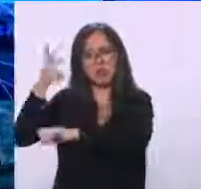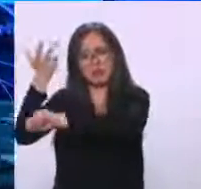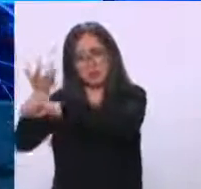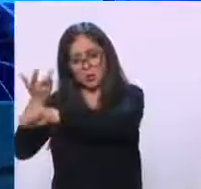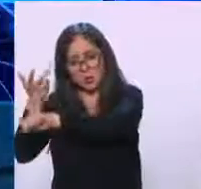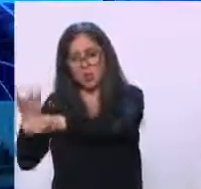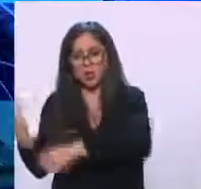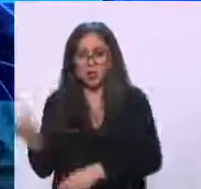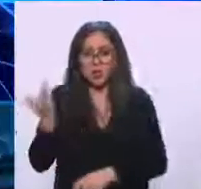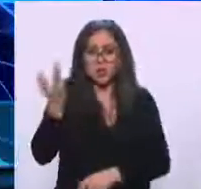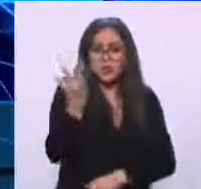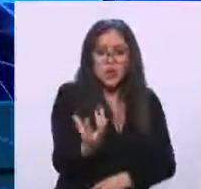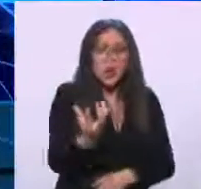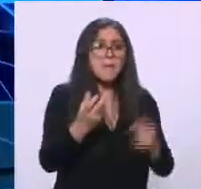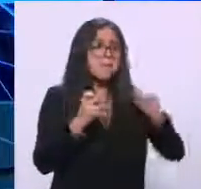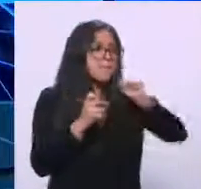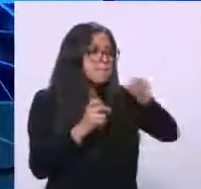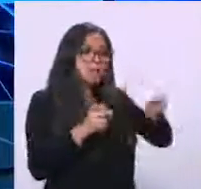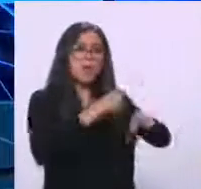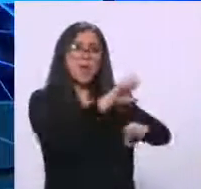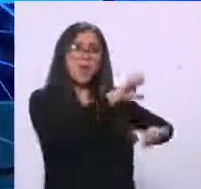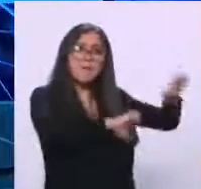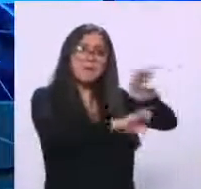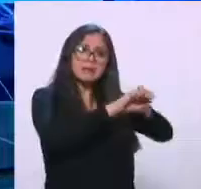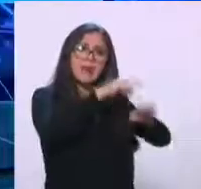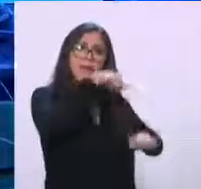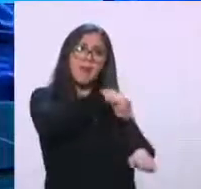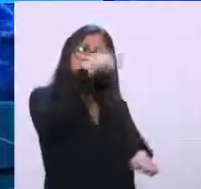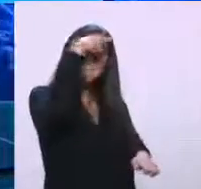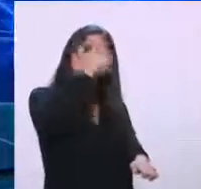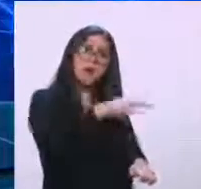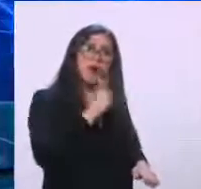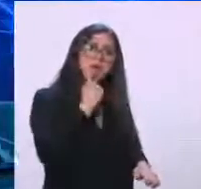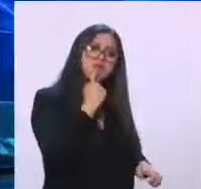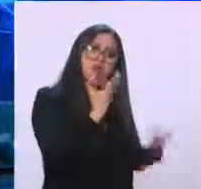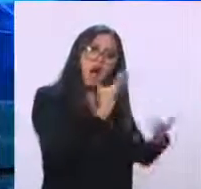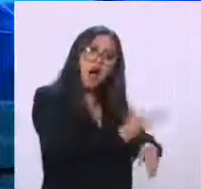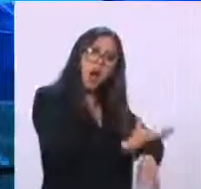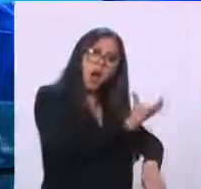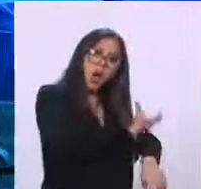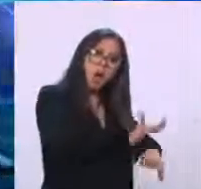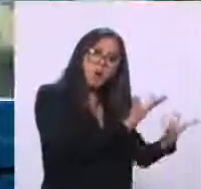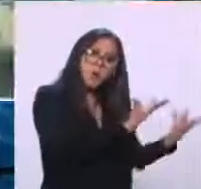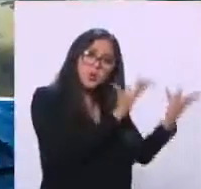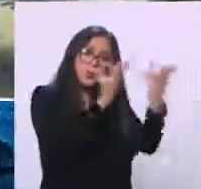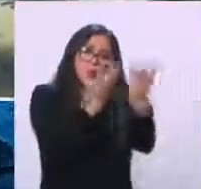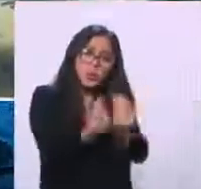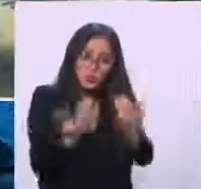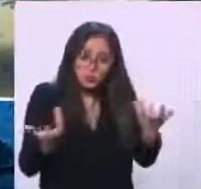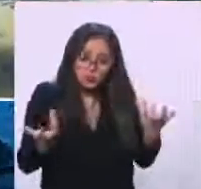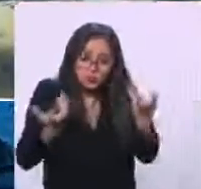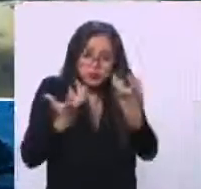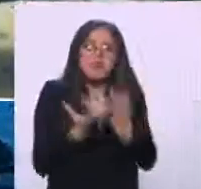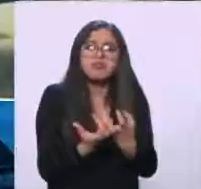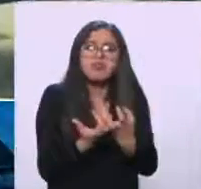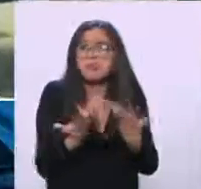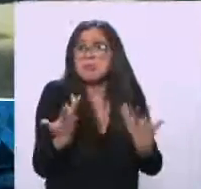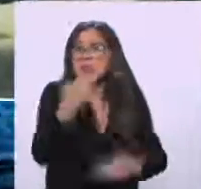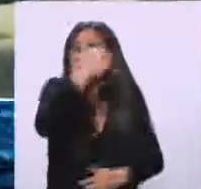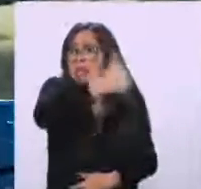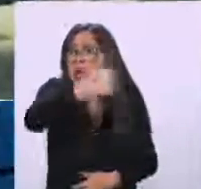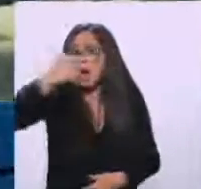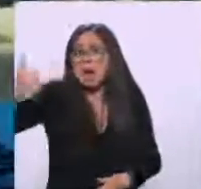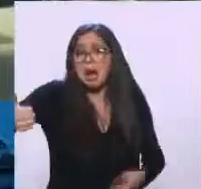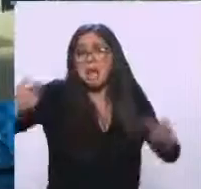López Obrador. Entonces, pues yo creo que cada quien puede interpretar como quiera, pero